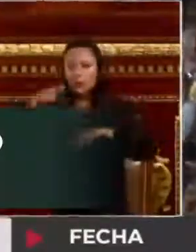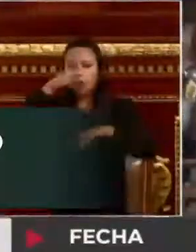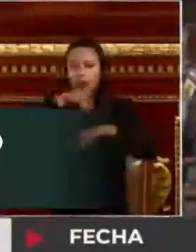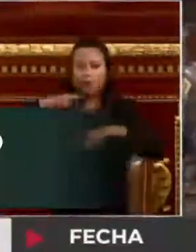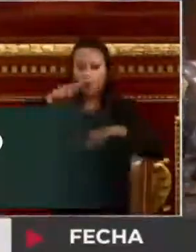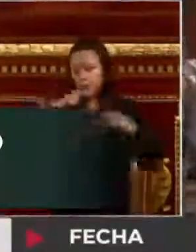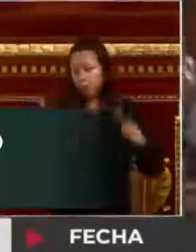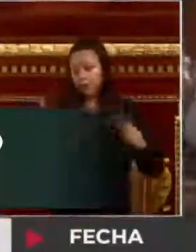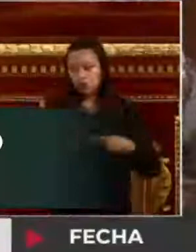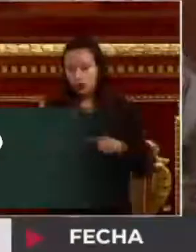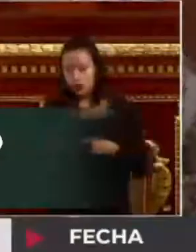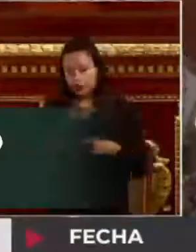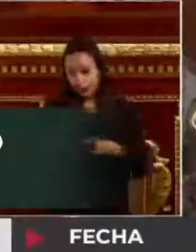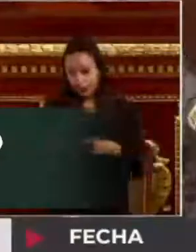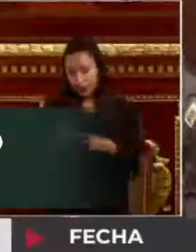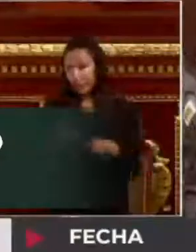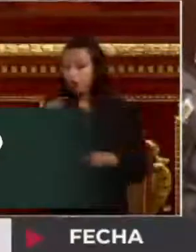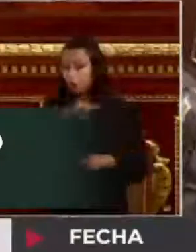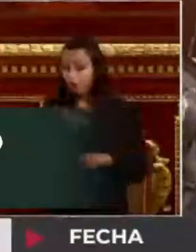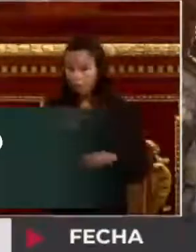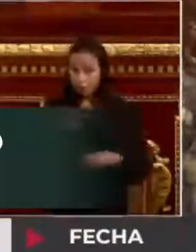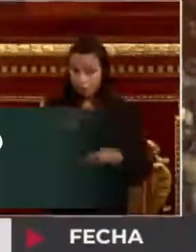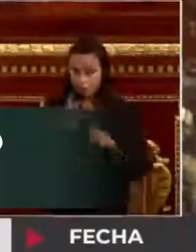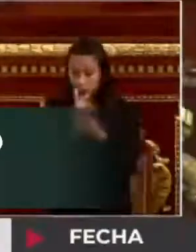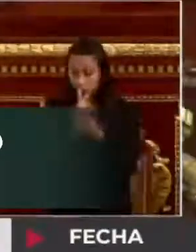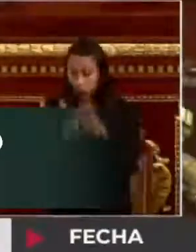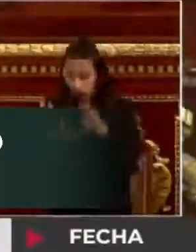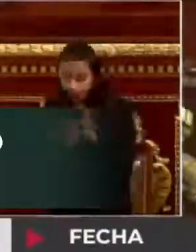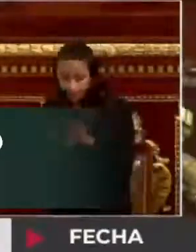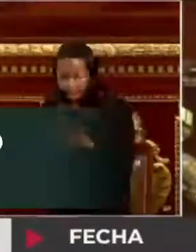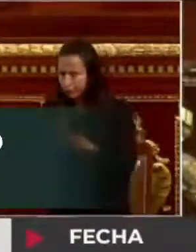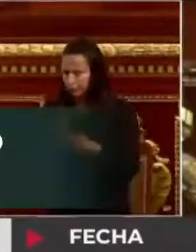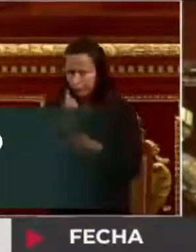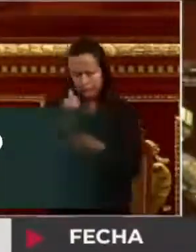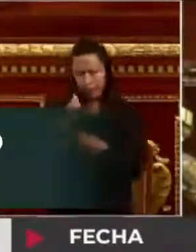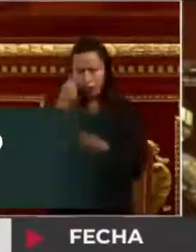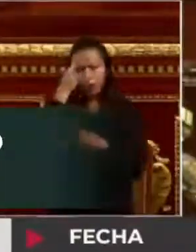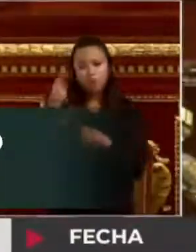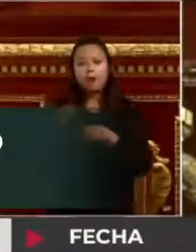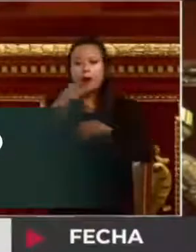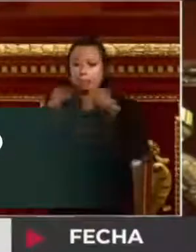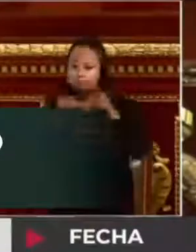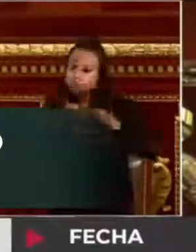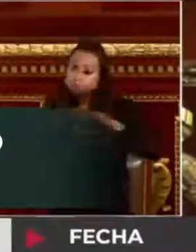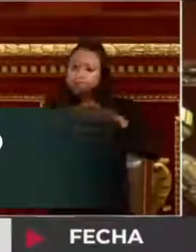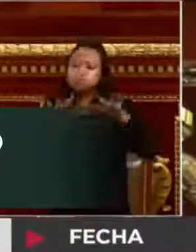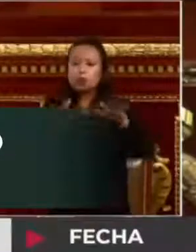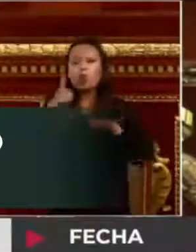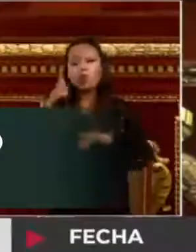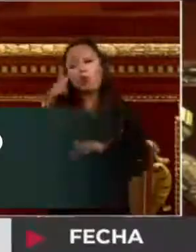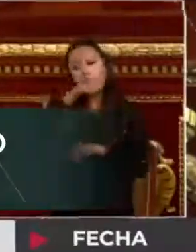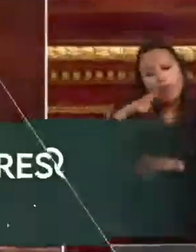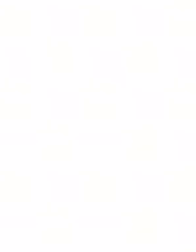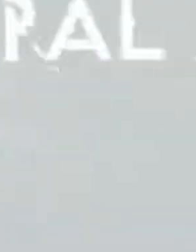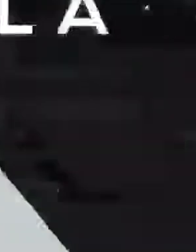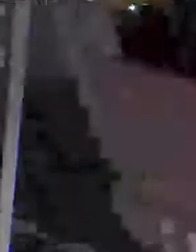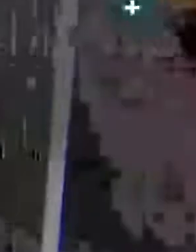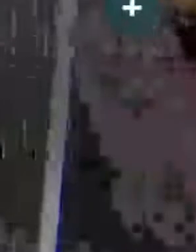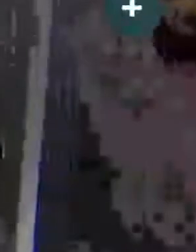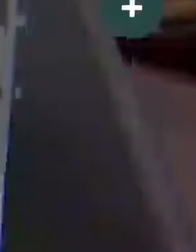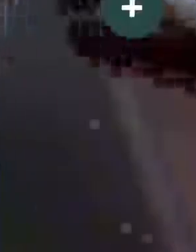fácil, explicando el contenido de la iniciativa en términos claros, comunes y accesibles para facilitar la comprensión del asunto.